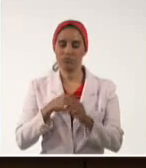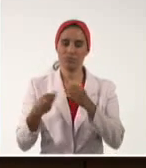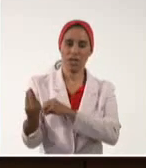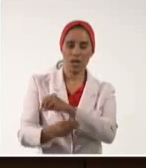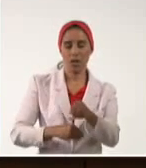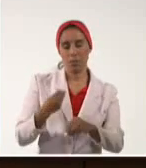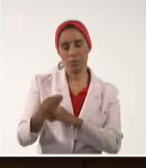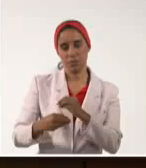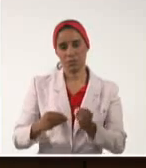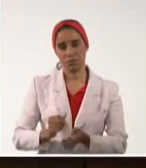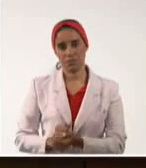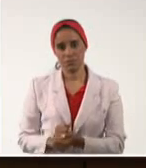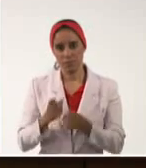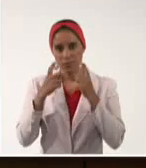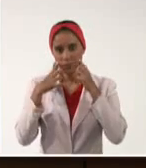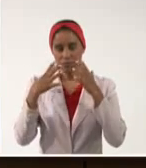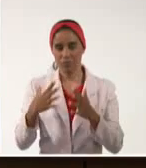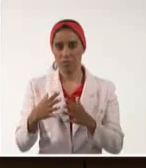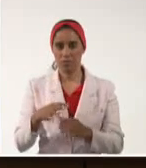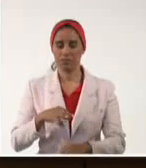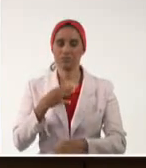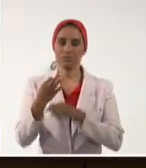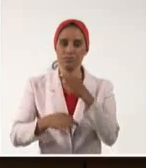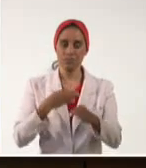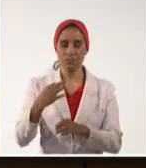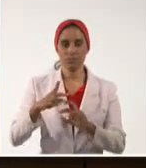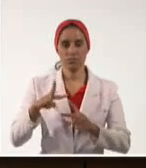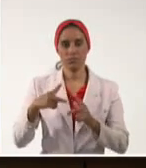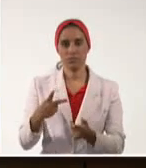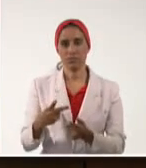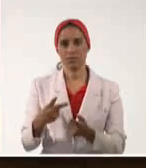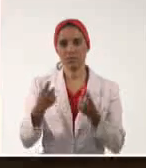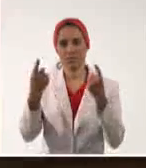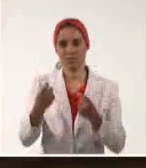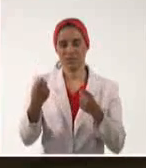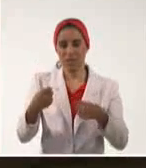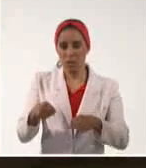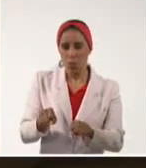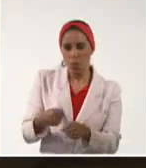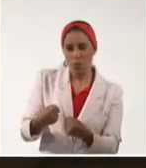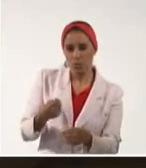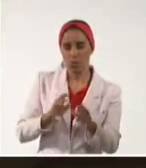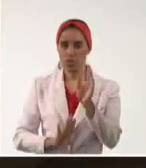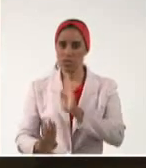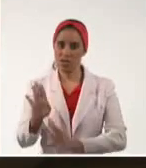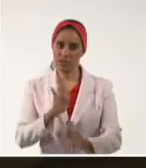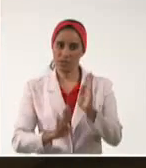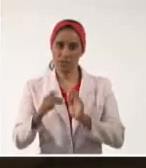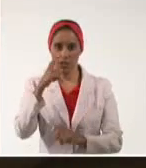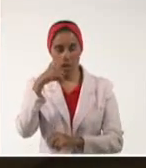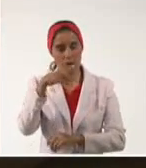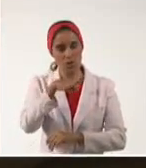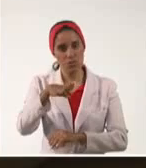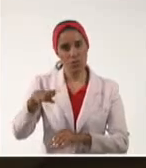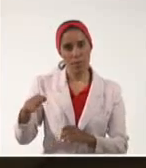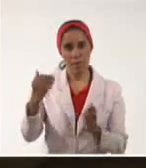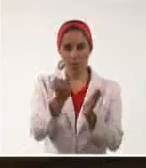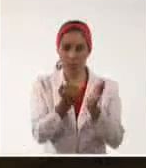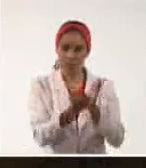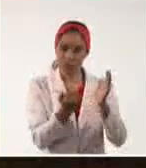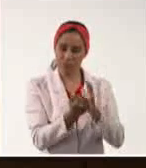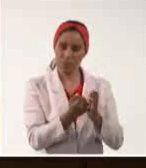Es importante señalar también que la falta de control y defensa de las normas que se aprueban y el